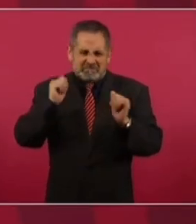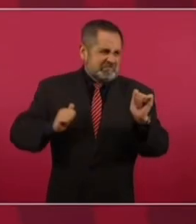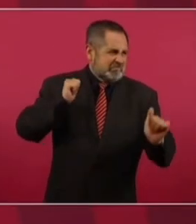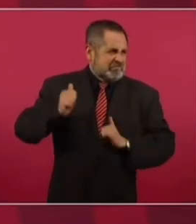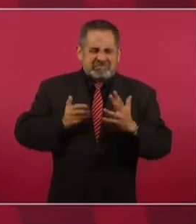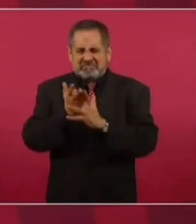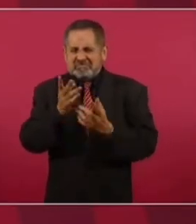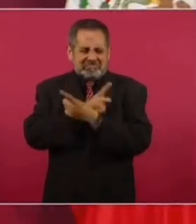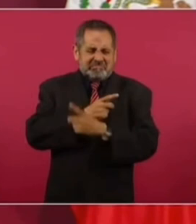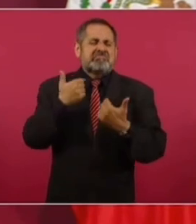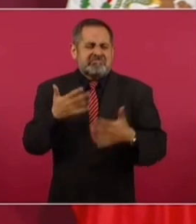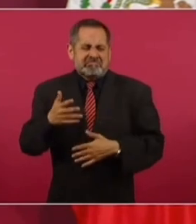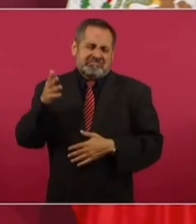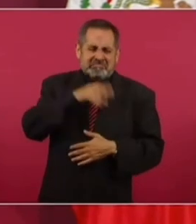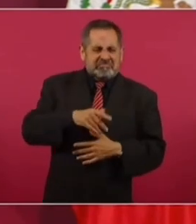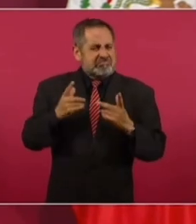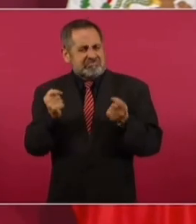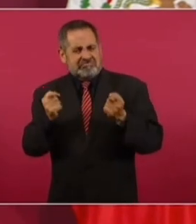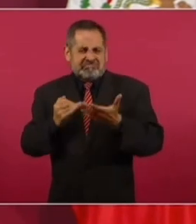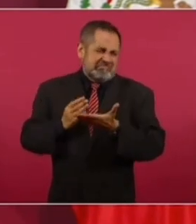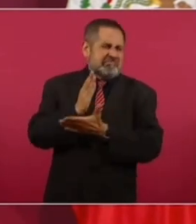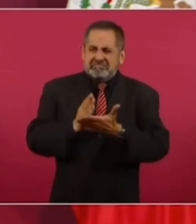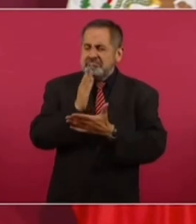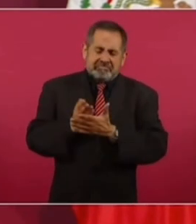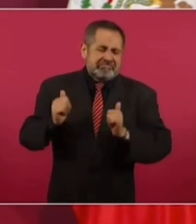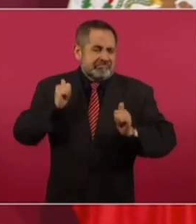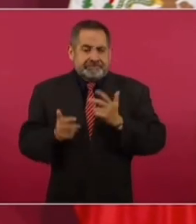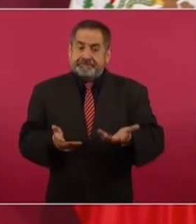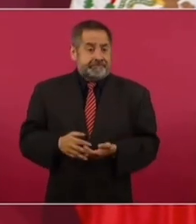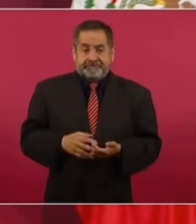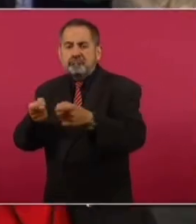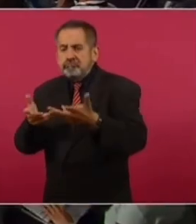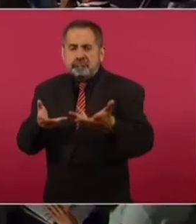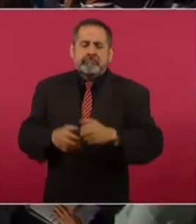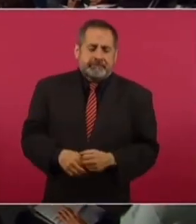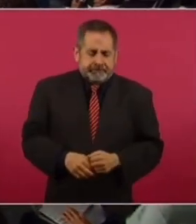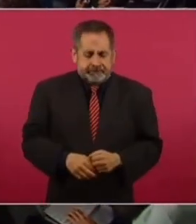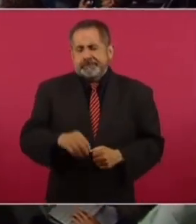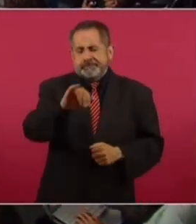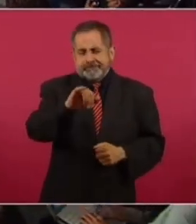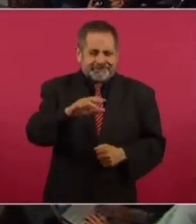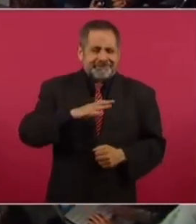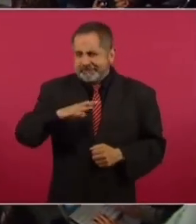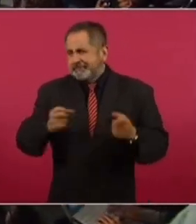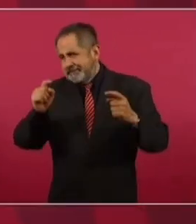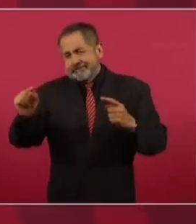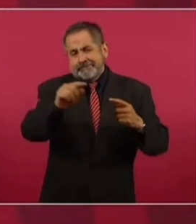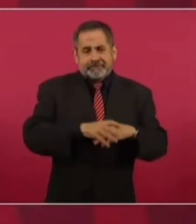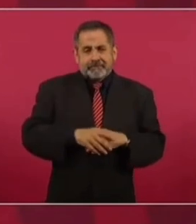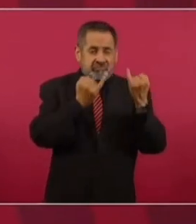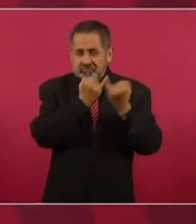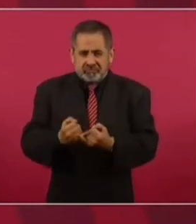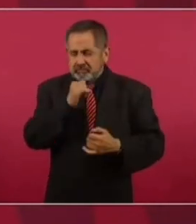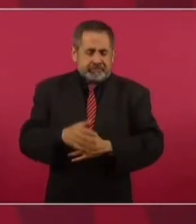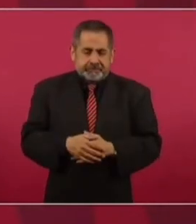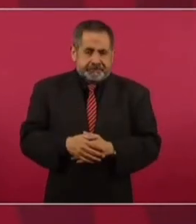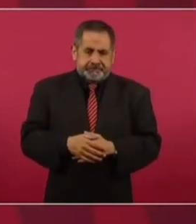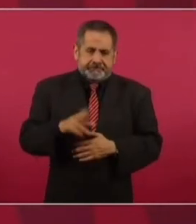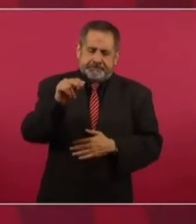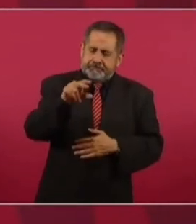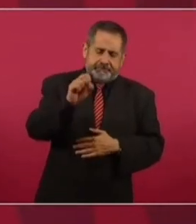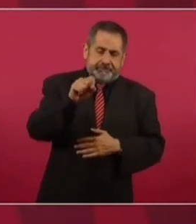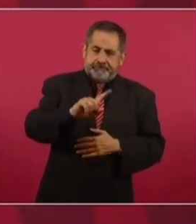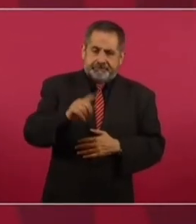sin escrúpulos morales de ninguna índole, el país estaría ingobernable. Se dan estos casos, no es generalizado, no es lo que